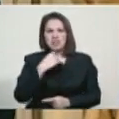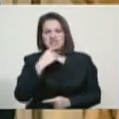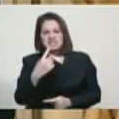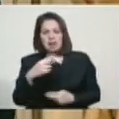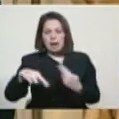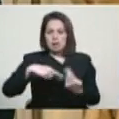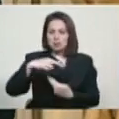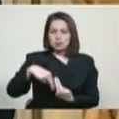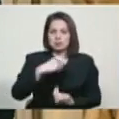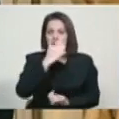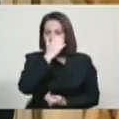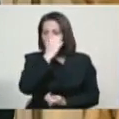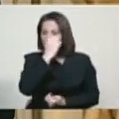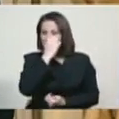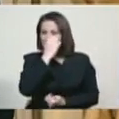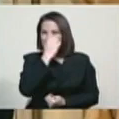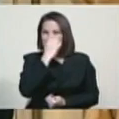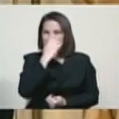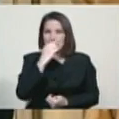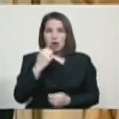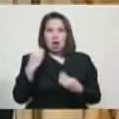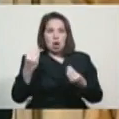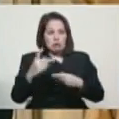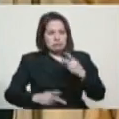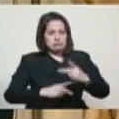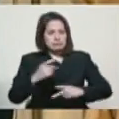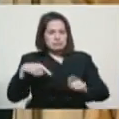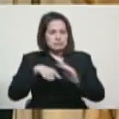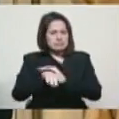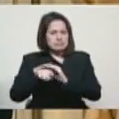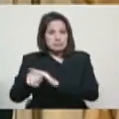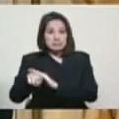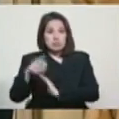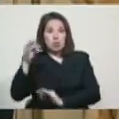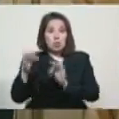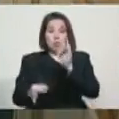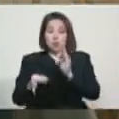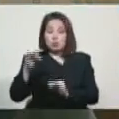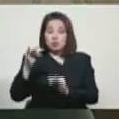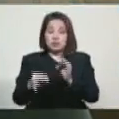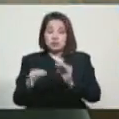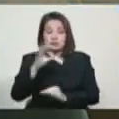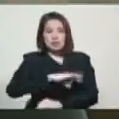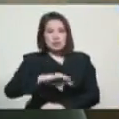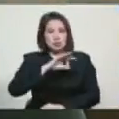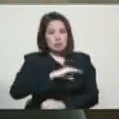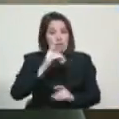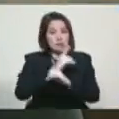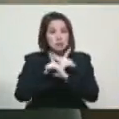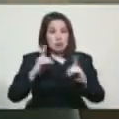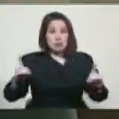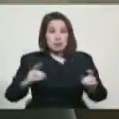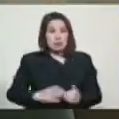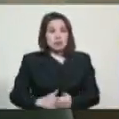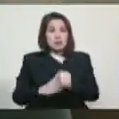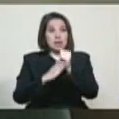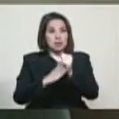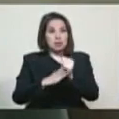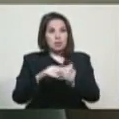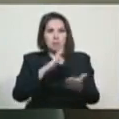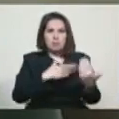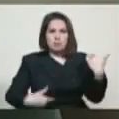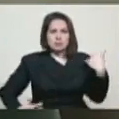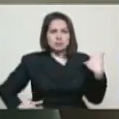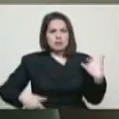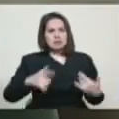revolucionario. Un proceso progresista, profundo, de justicia social, de democratizador, liderado por el presidente